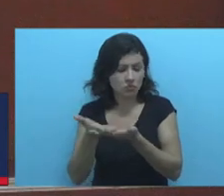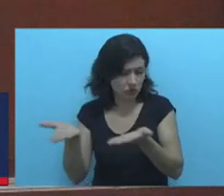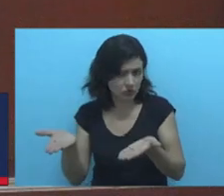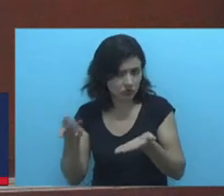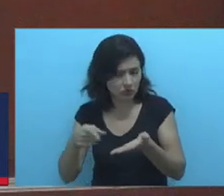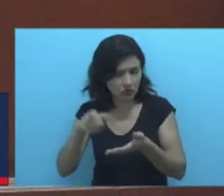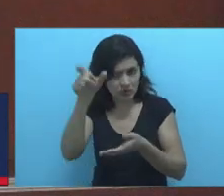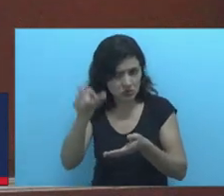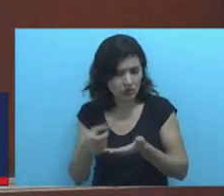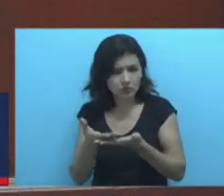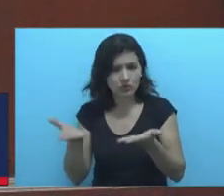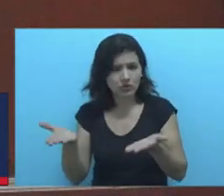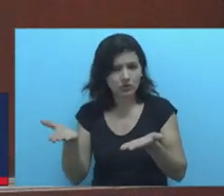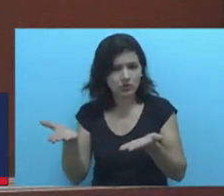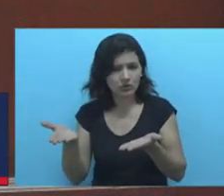entereza